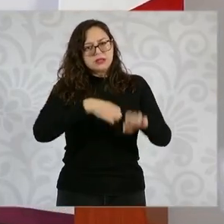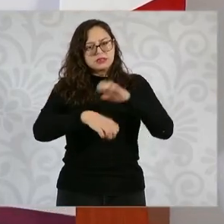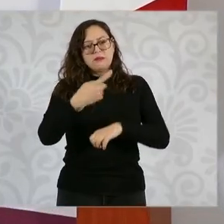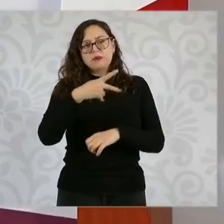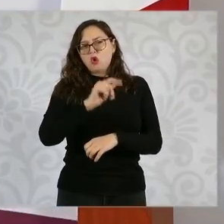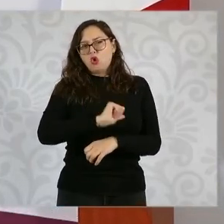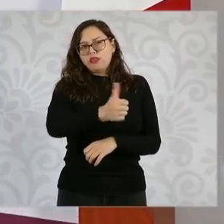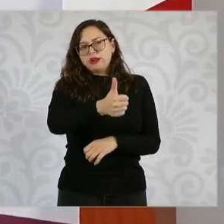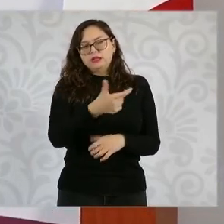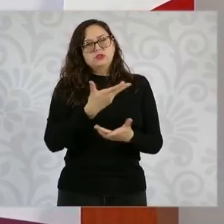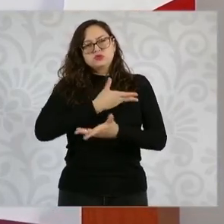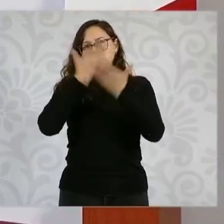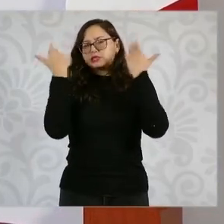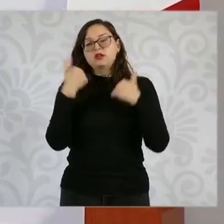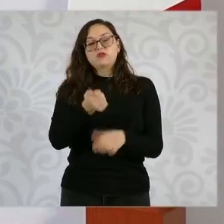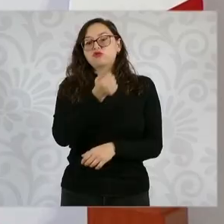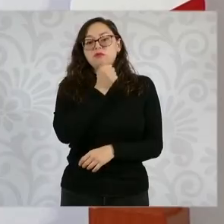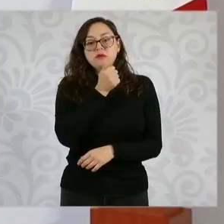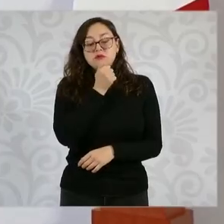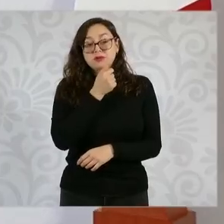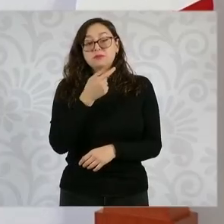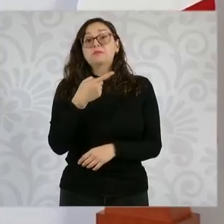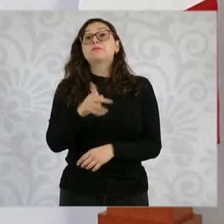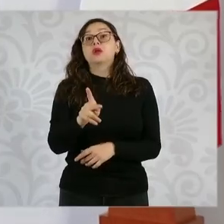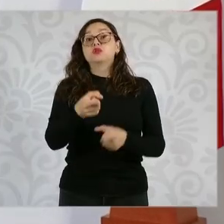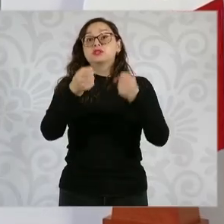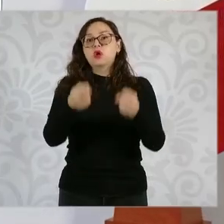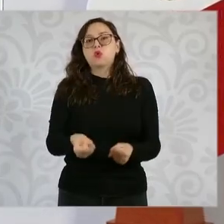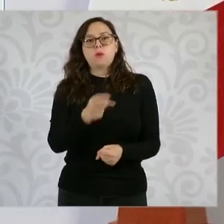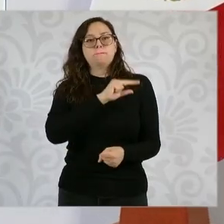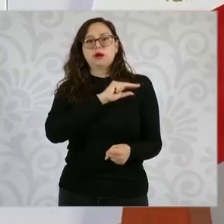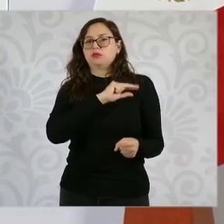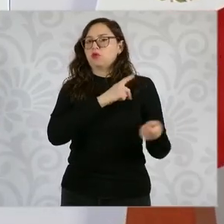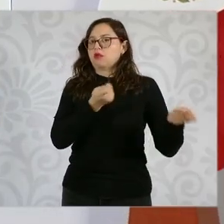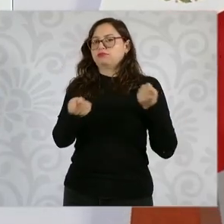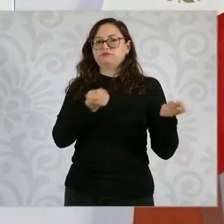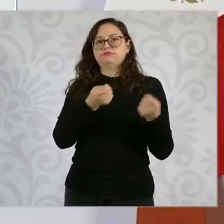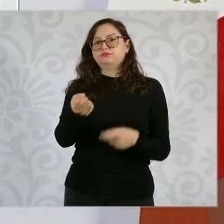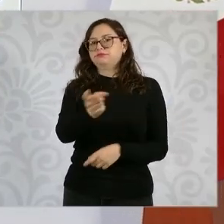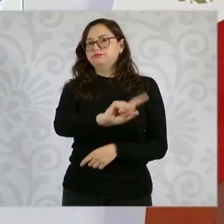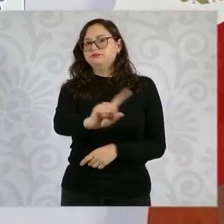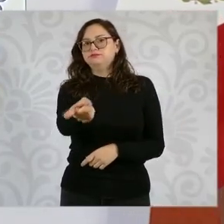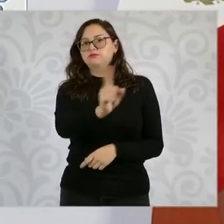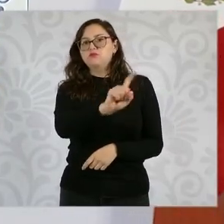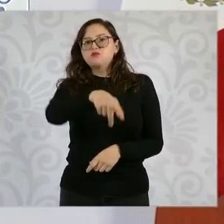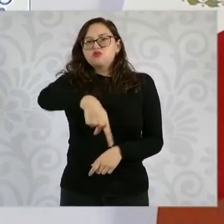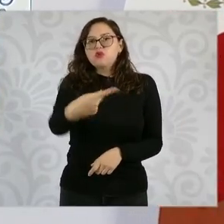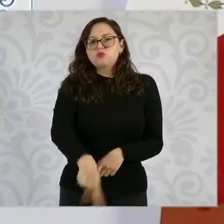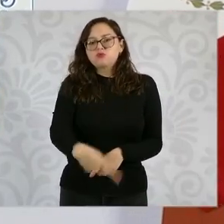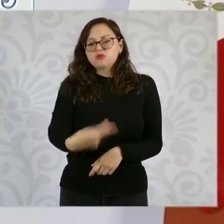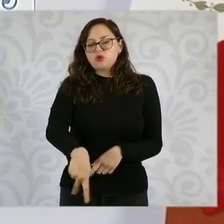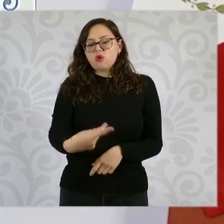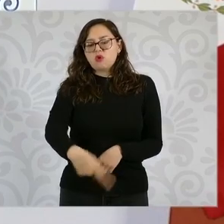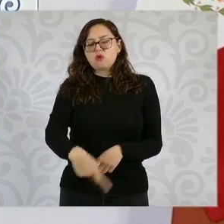público, no es privado. Son trenes de servicio público.